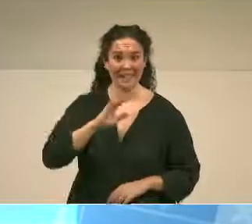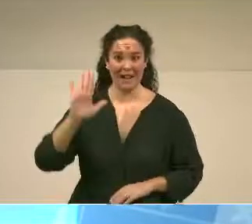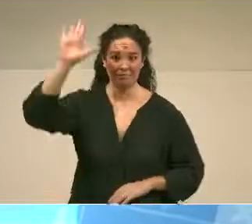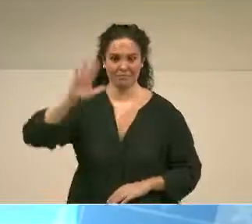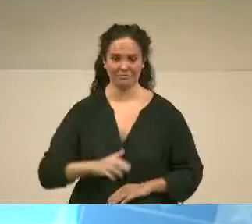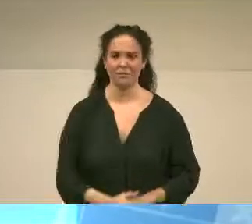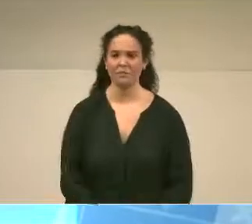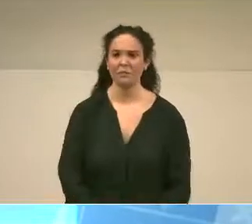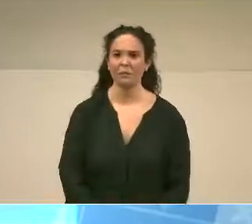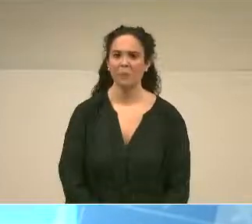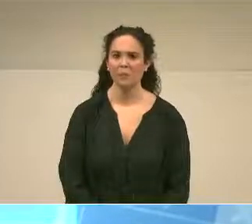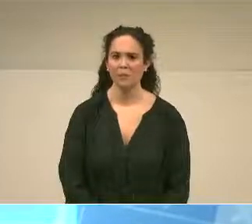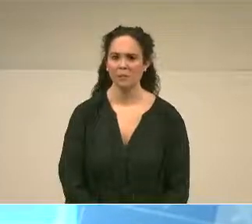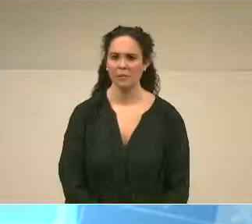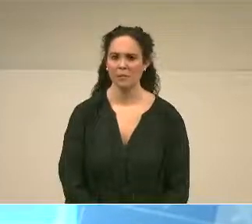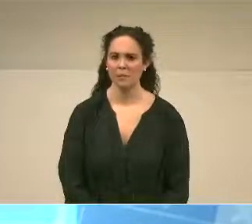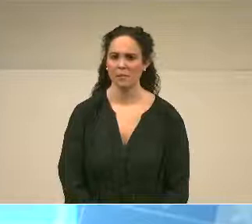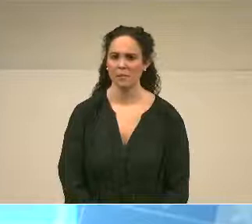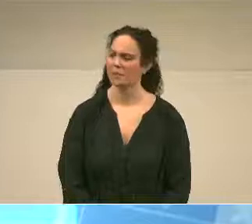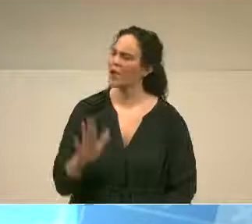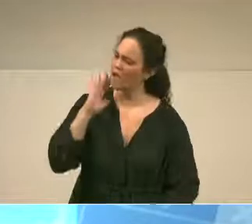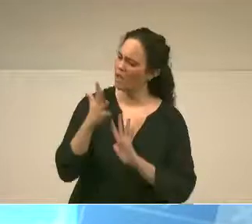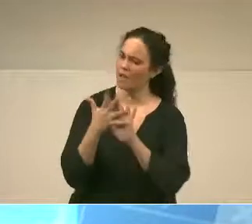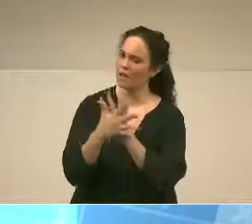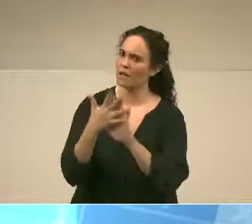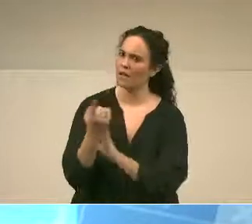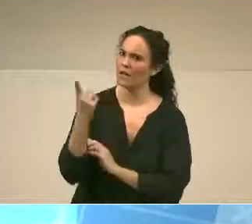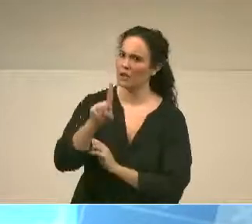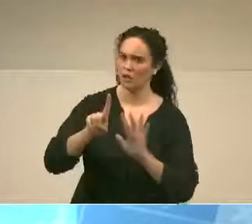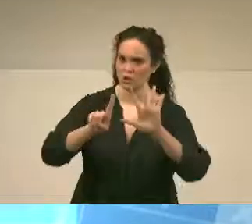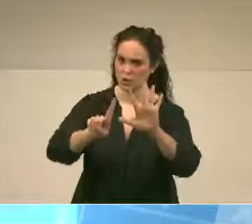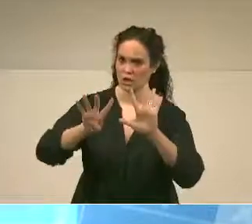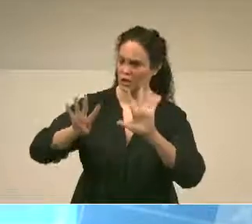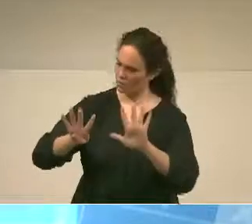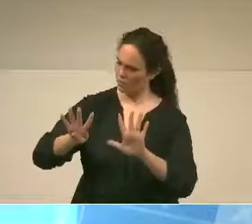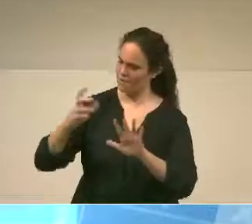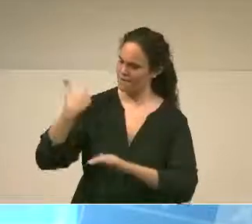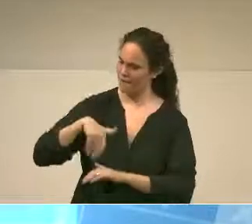Ha comentado que hay 169 sanitarios que tienen...